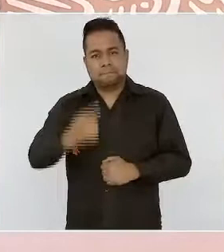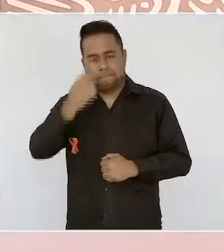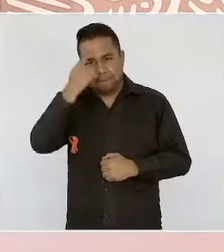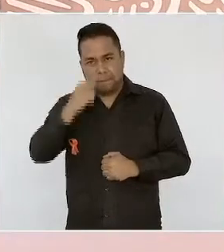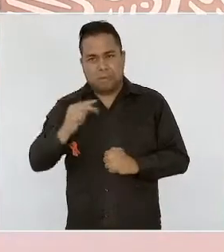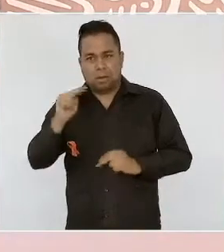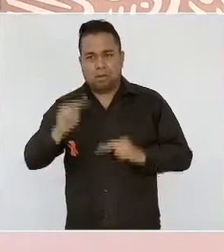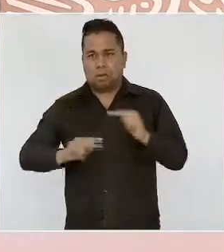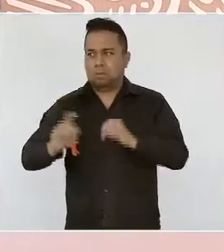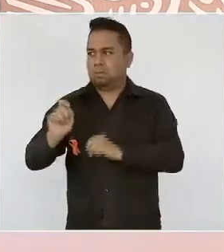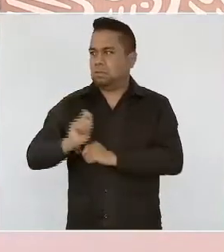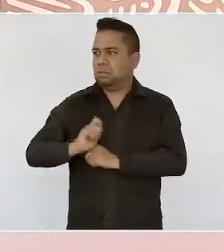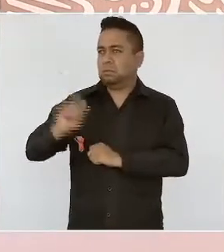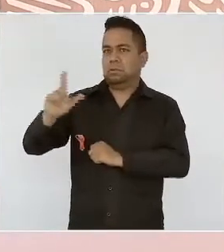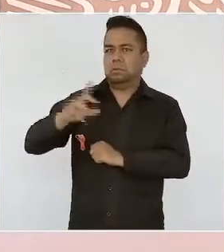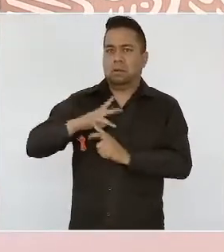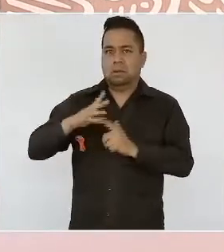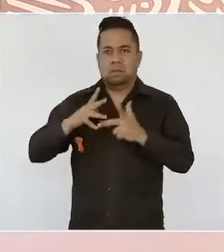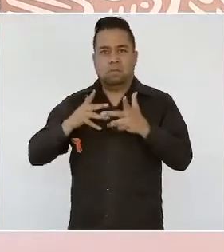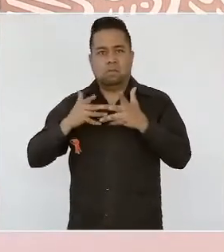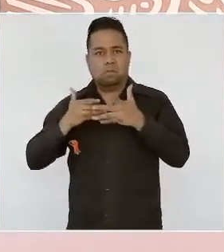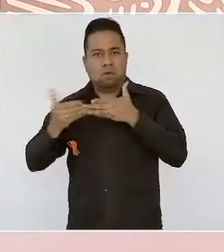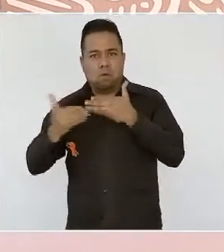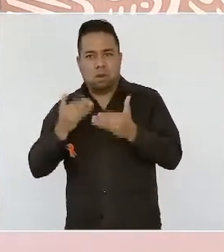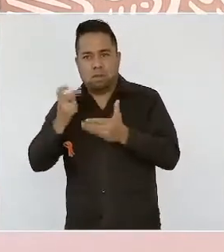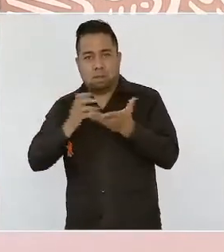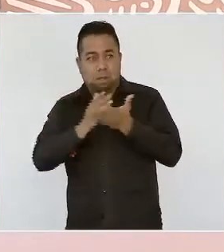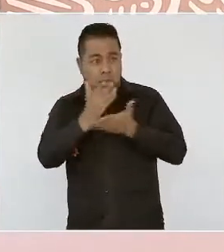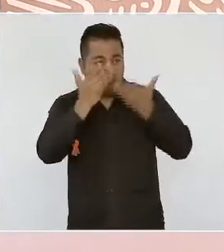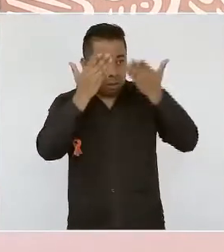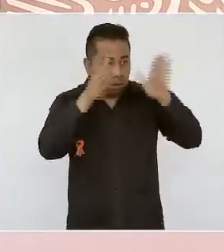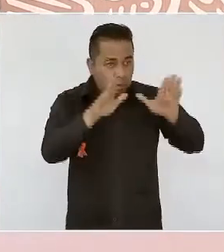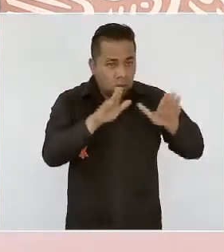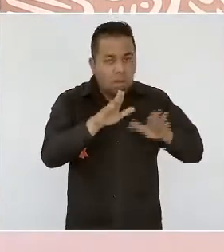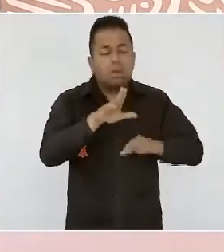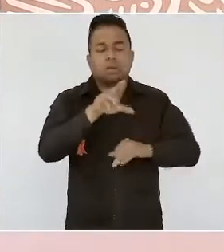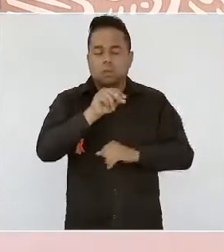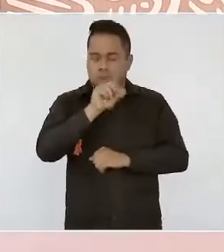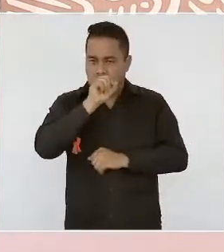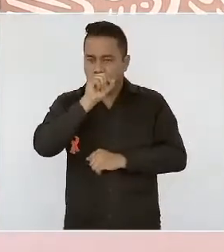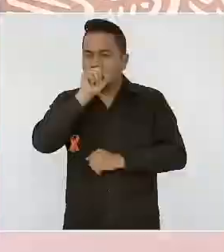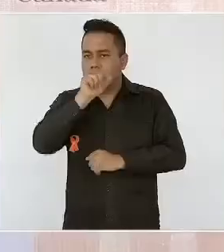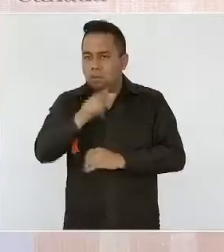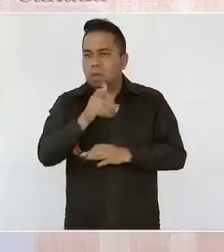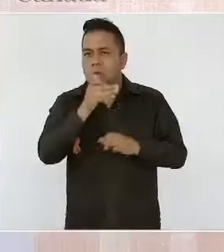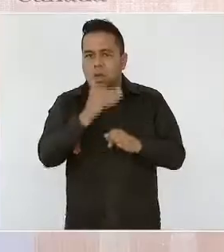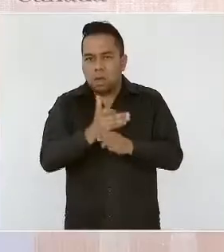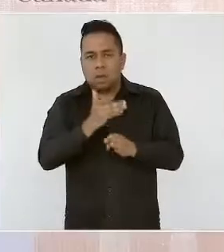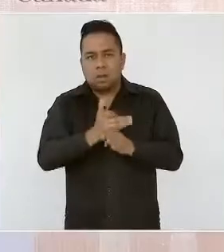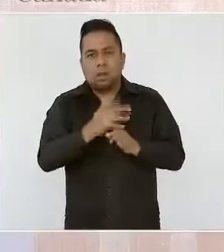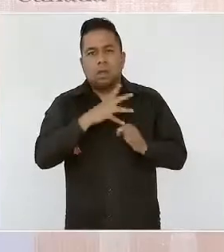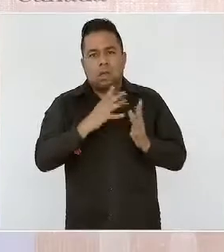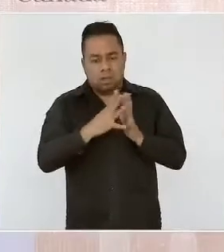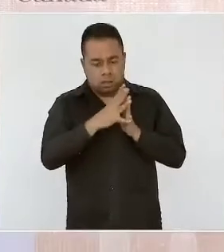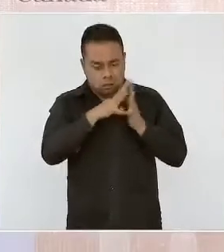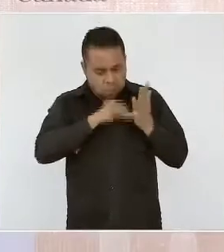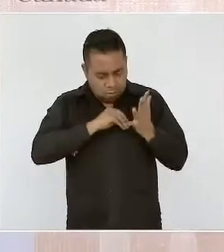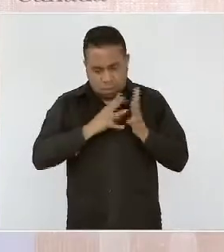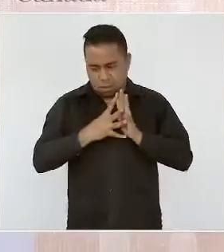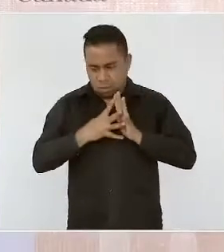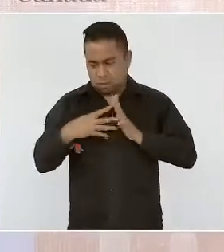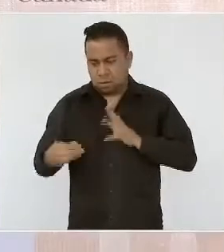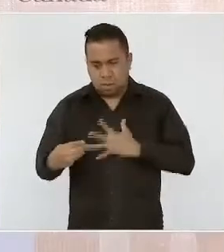niveles más altos tengamos unos modelos a los cuales acceder, sino que estos se vayan replicando